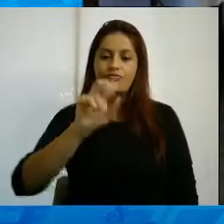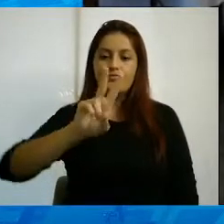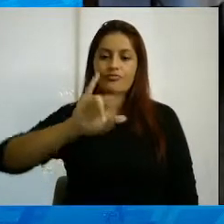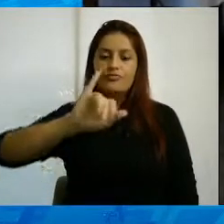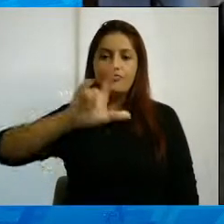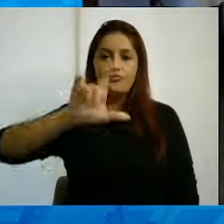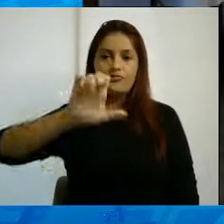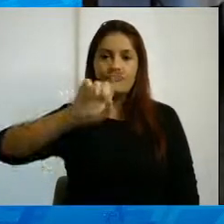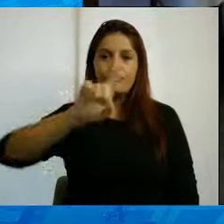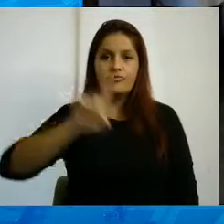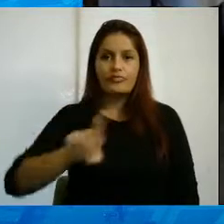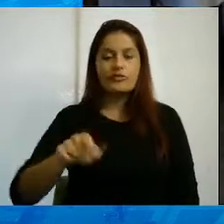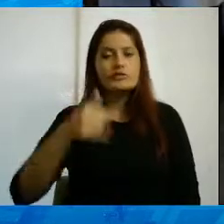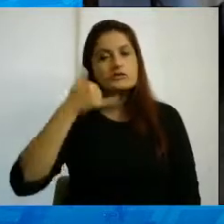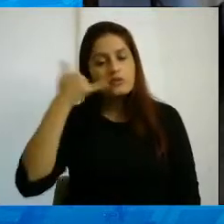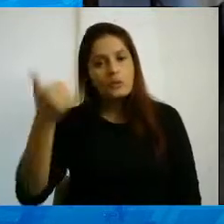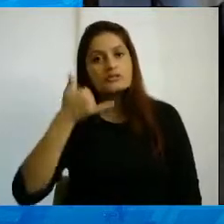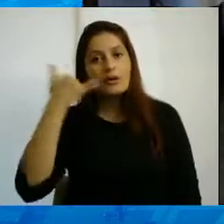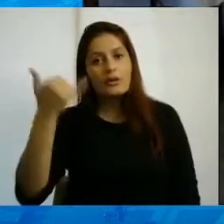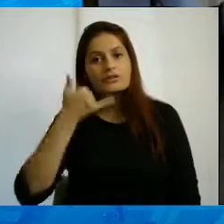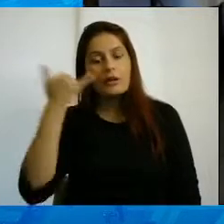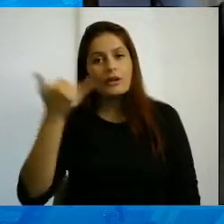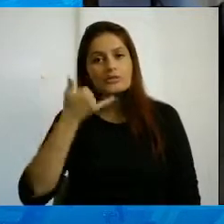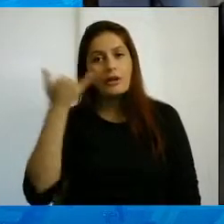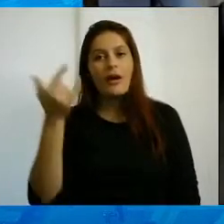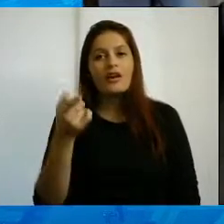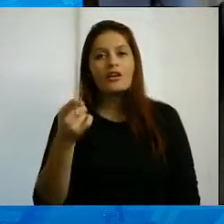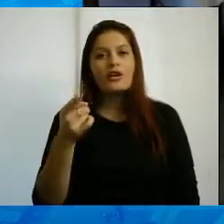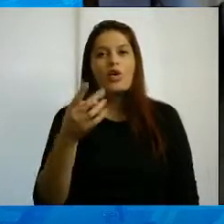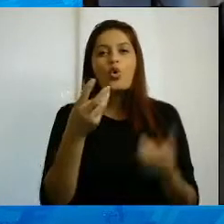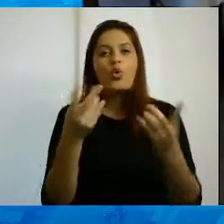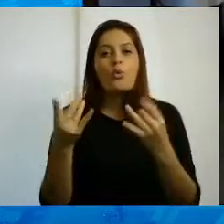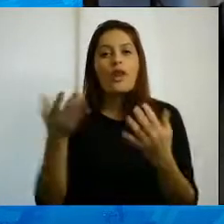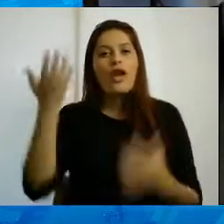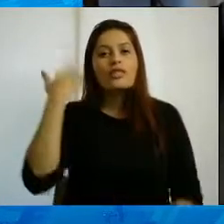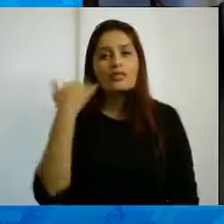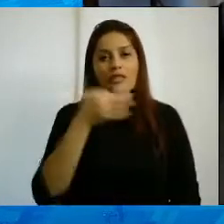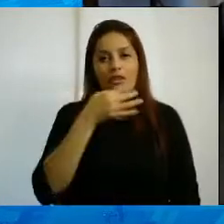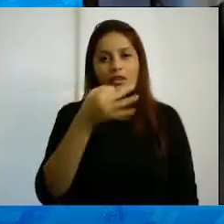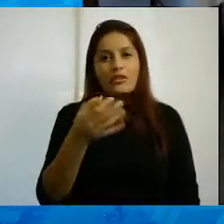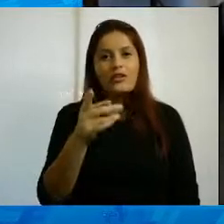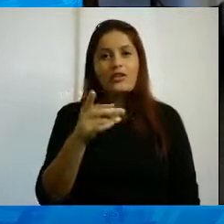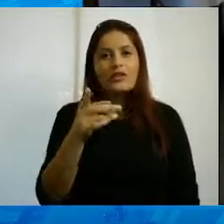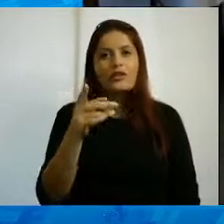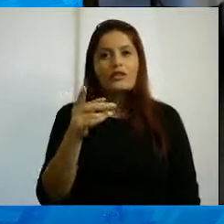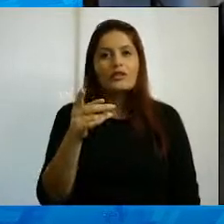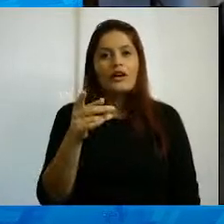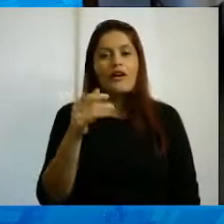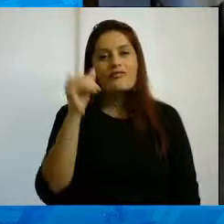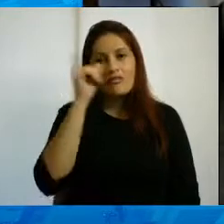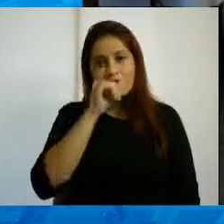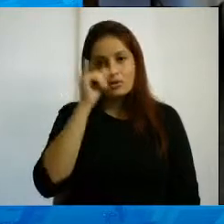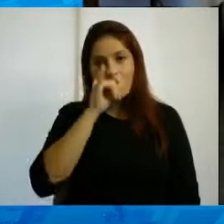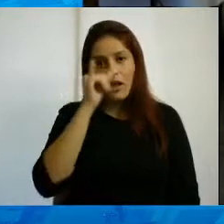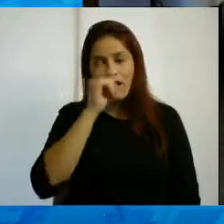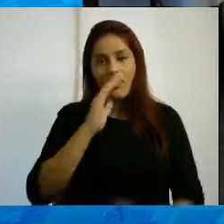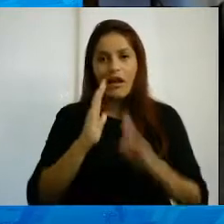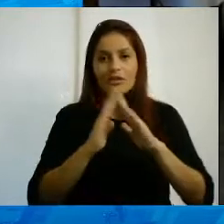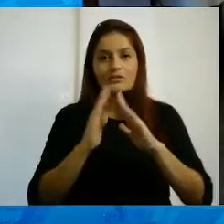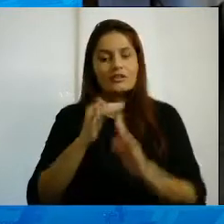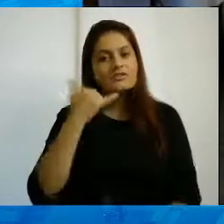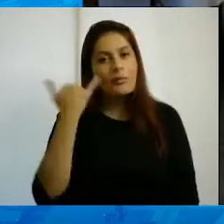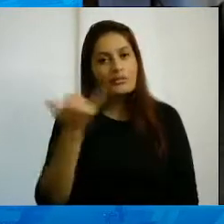al equipo de seguridad. Es un teléfono que se dio para en caso del retiro de basura domiciliaria,